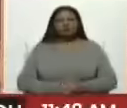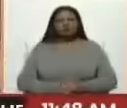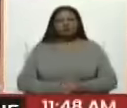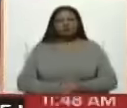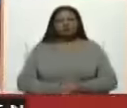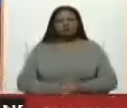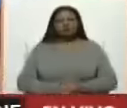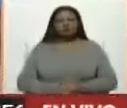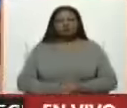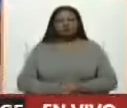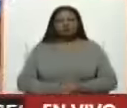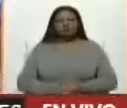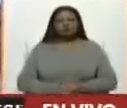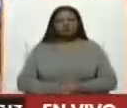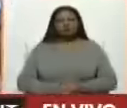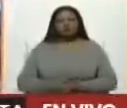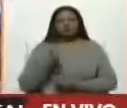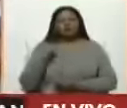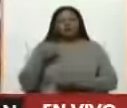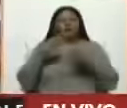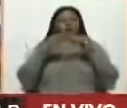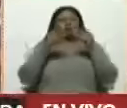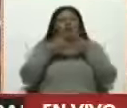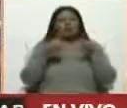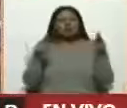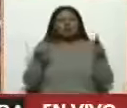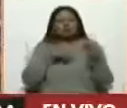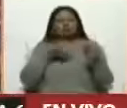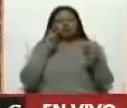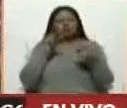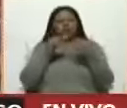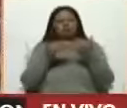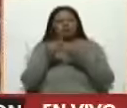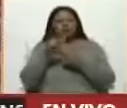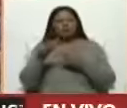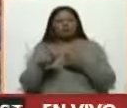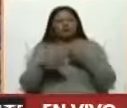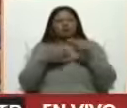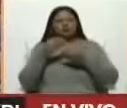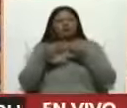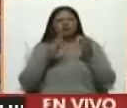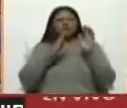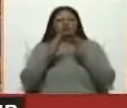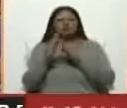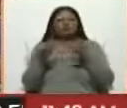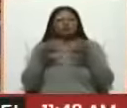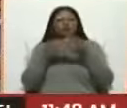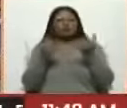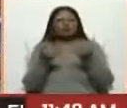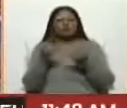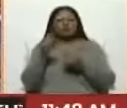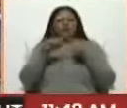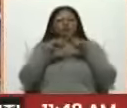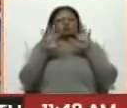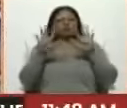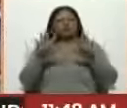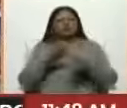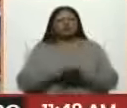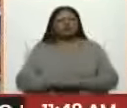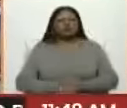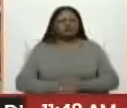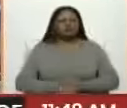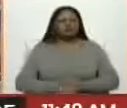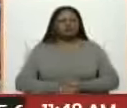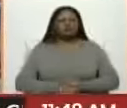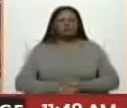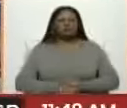toda la amplitud. Alguien que sea de la estructura del partido hace su 1x10 y tiene toda la